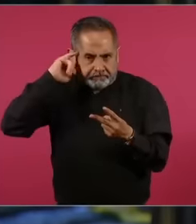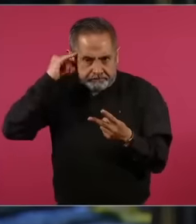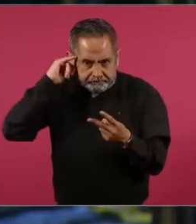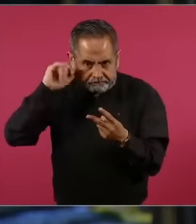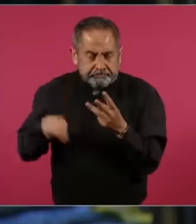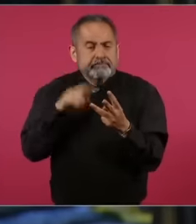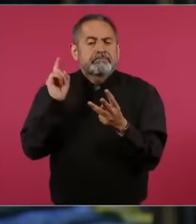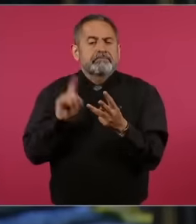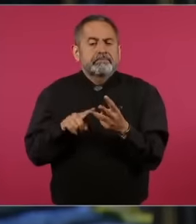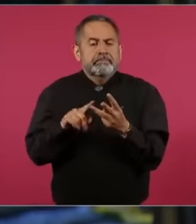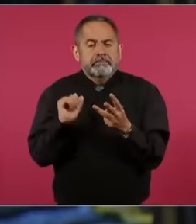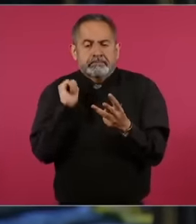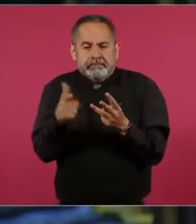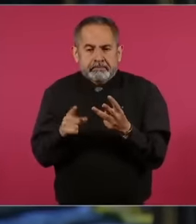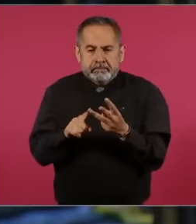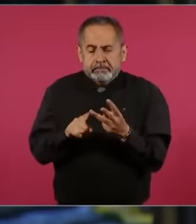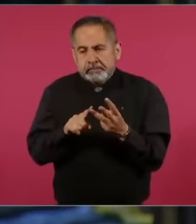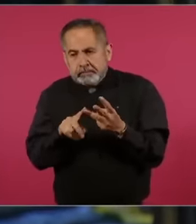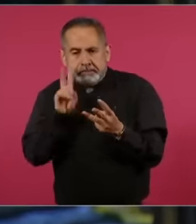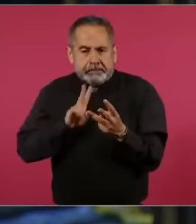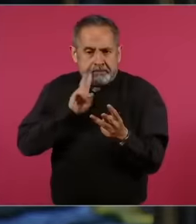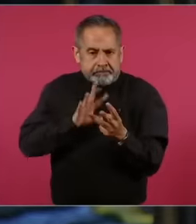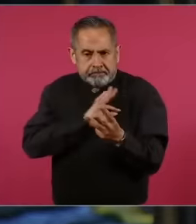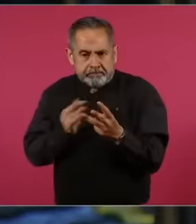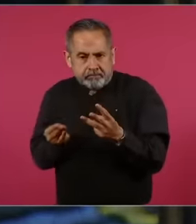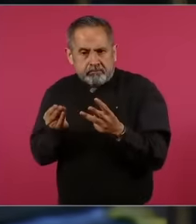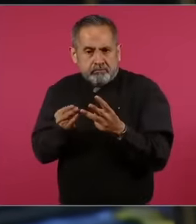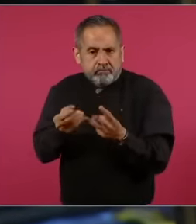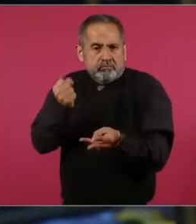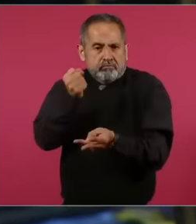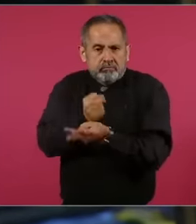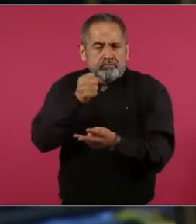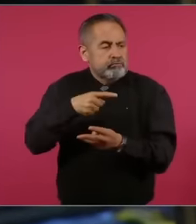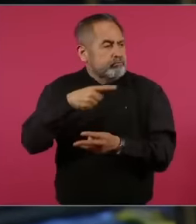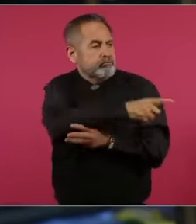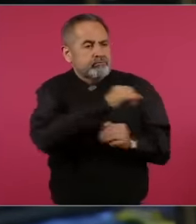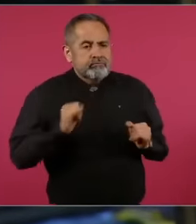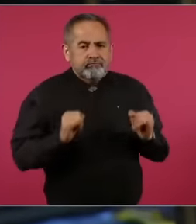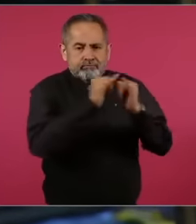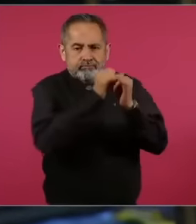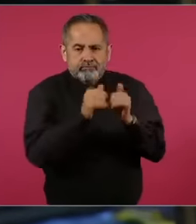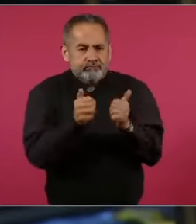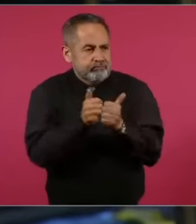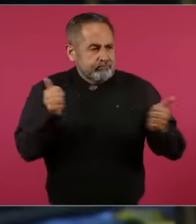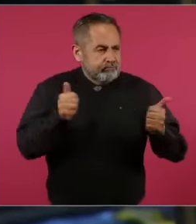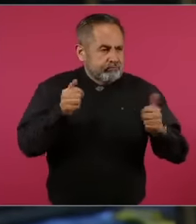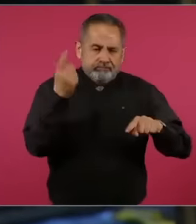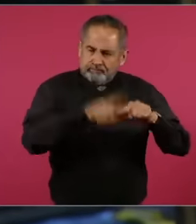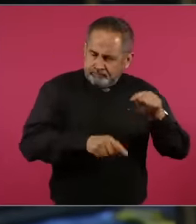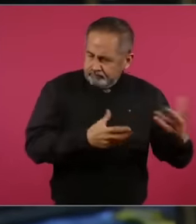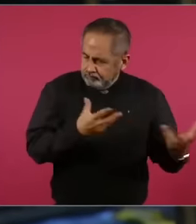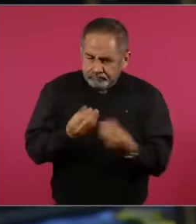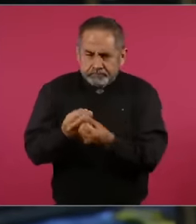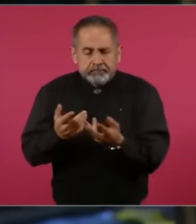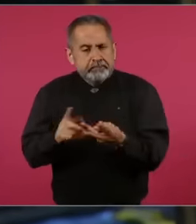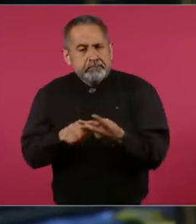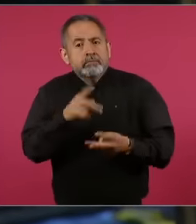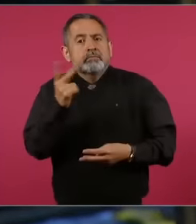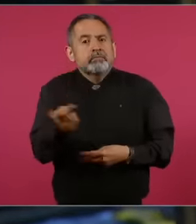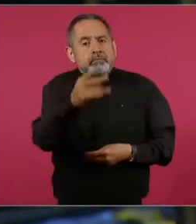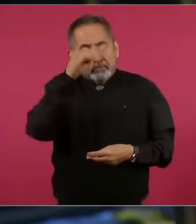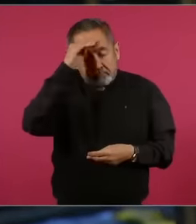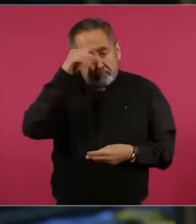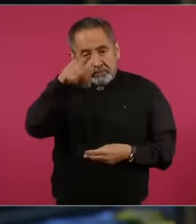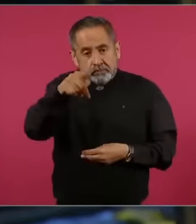y también alguna otra, si es que se puede meter el tema de organismos autónomos. Es consultarle, ¿usted contempla firmar